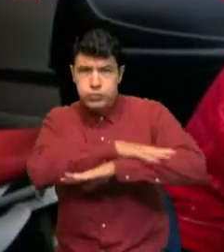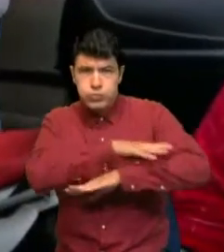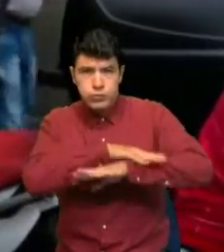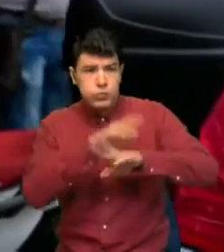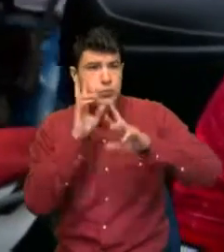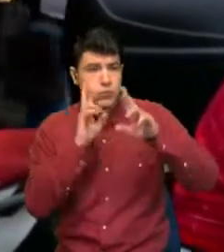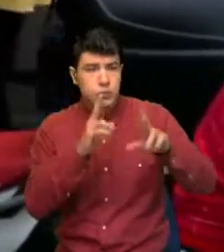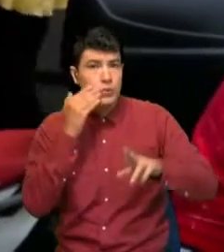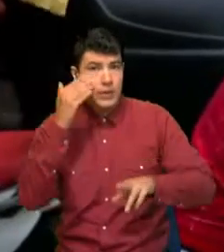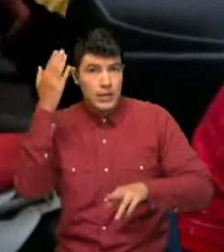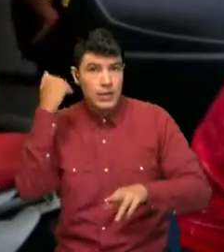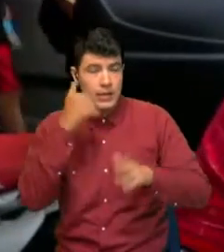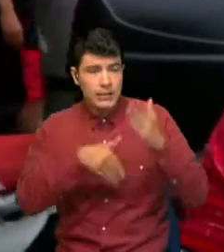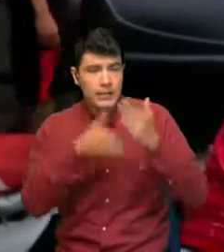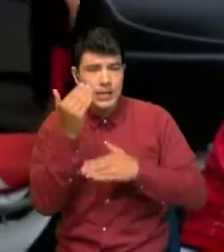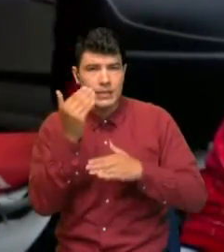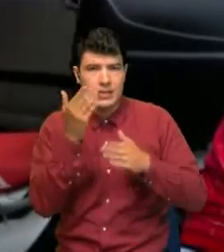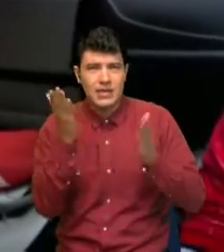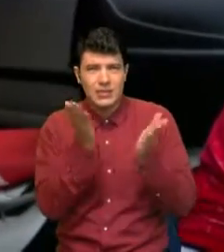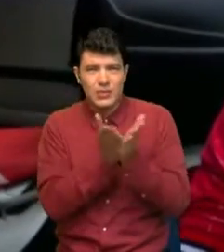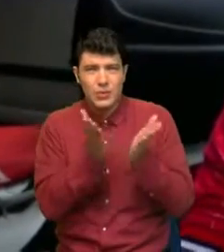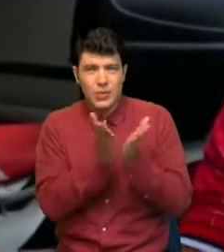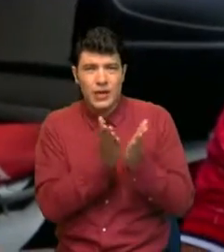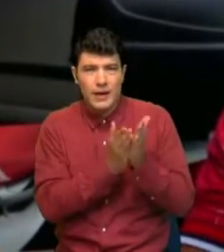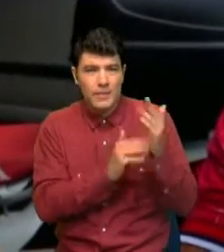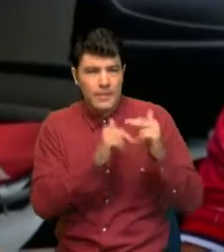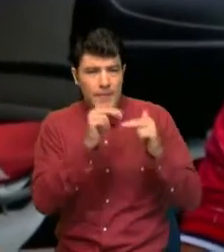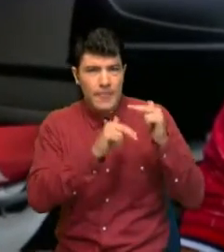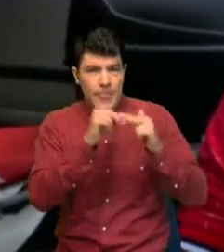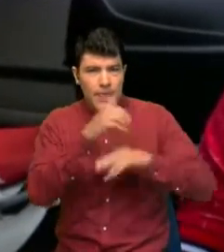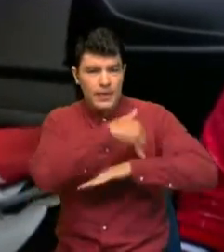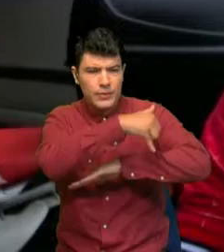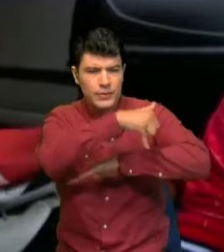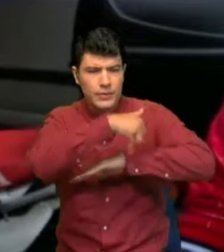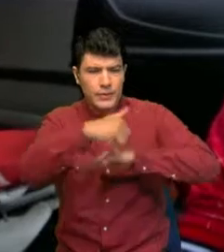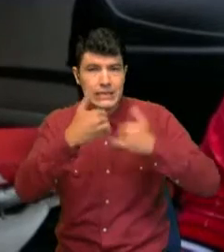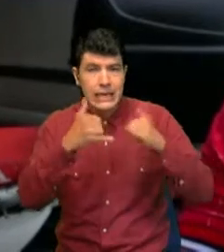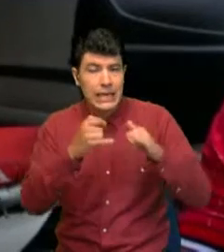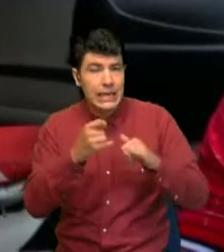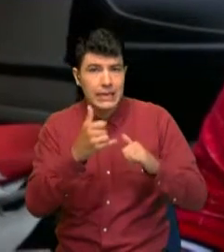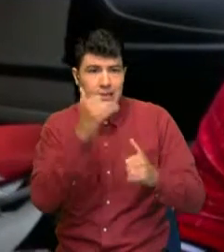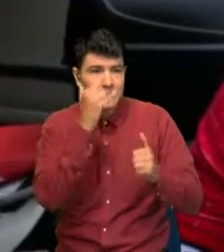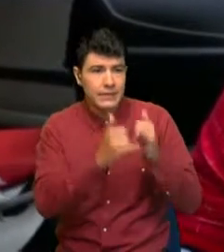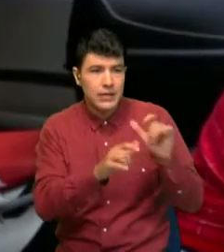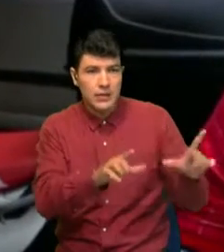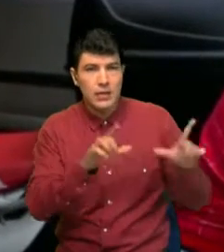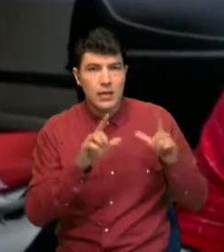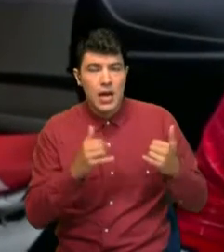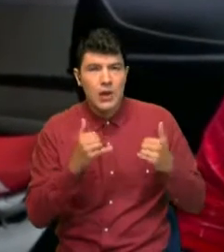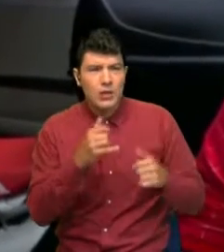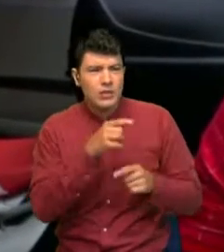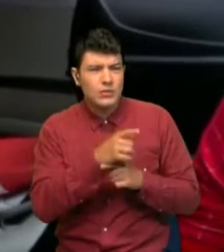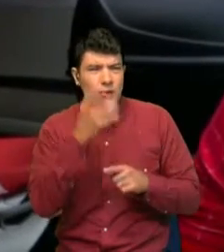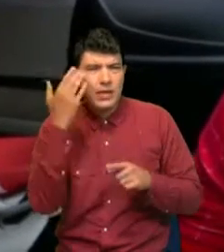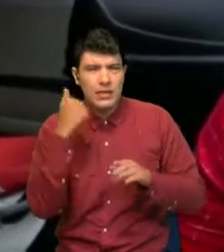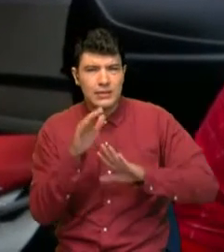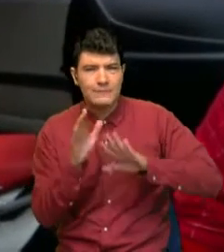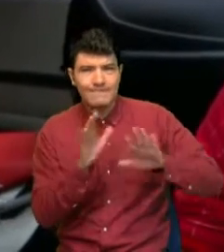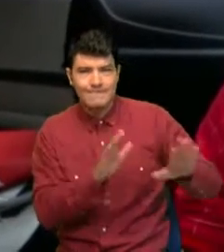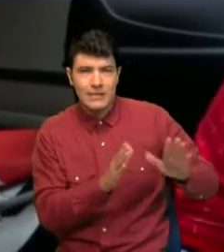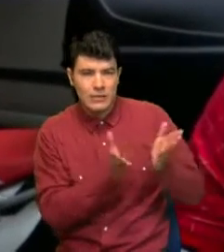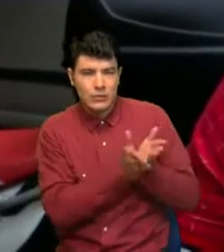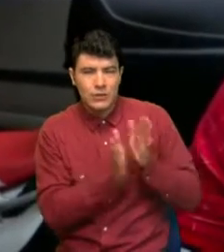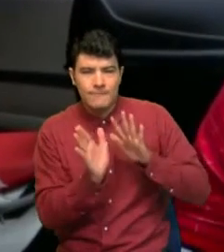ella empezó a estudiar arquitectura o estudió arquitectura porque ya está terminando y se consagró abandona un poco como la parte